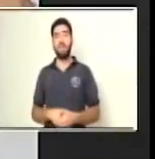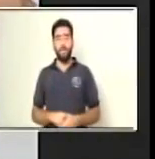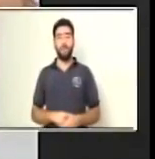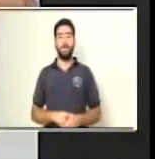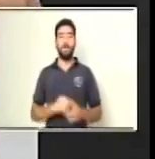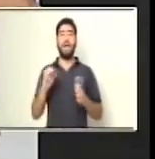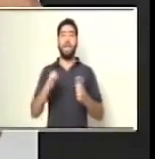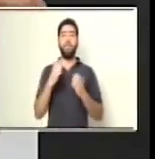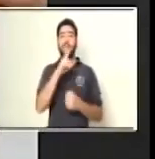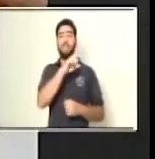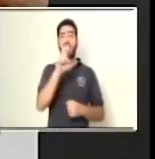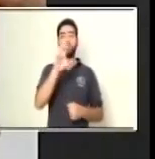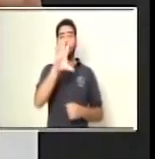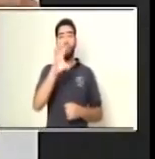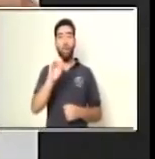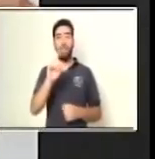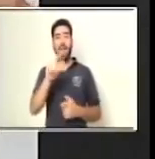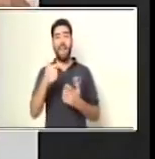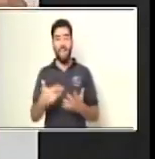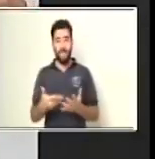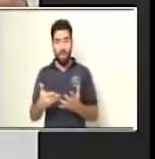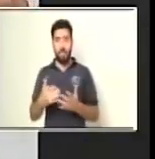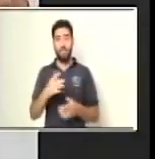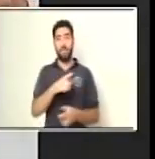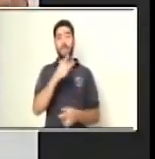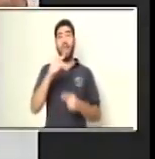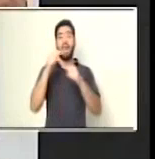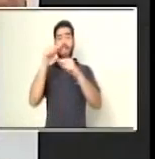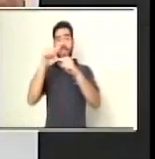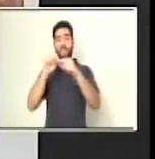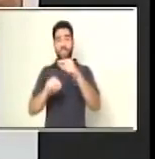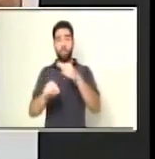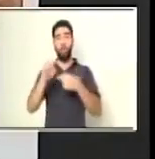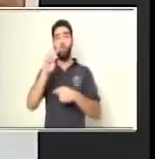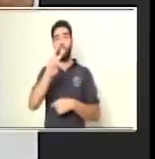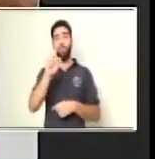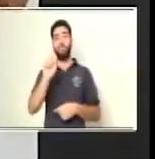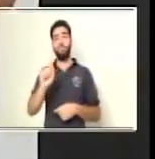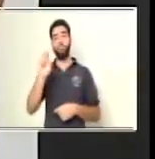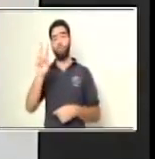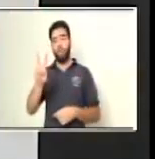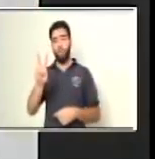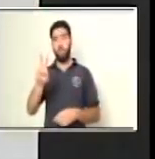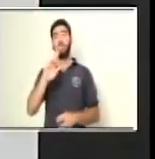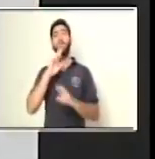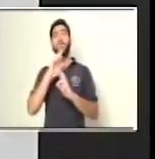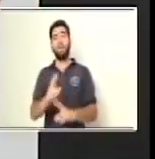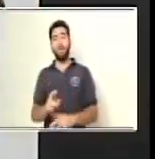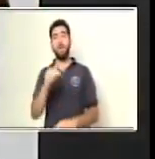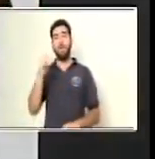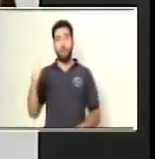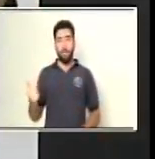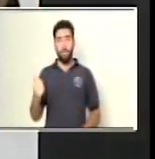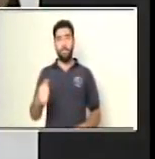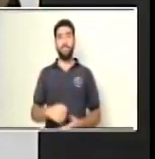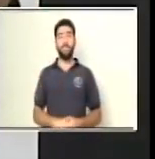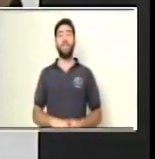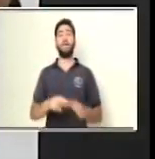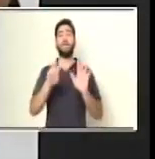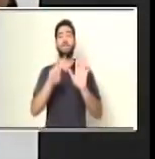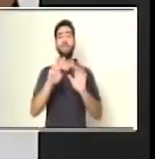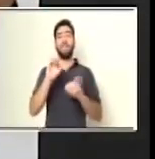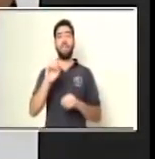las 150 libras del resultado las dividimos dentro de 2.2 y obtenemos el valor equivalente